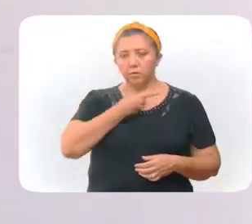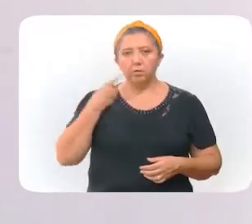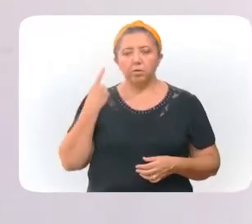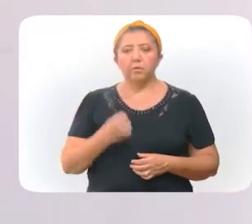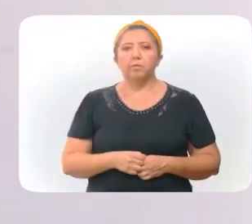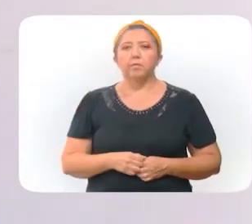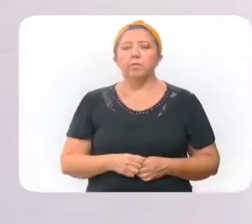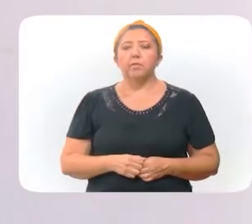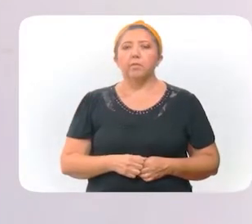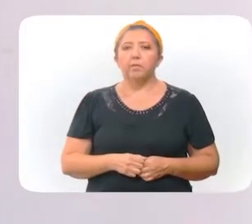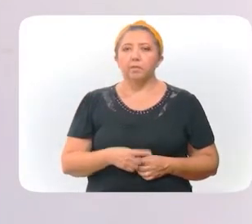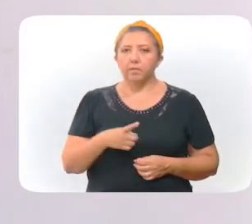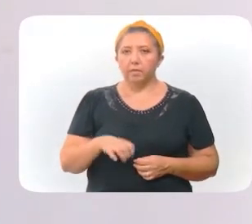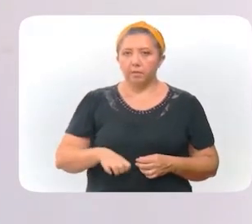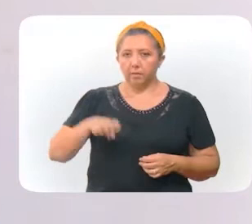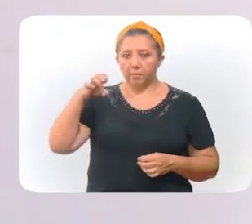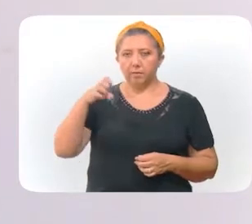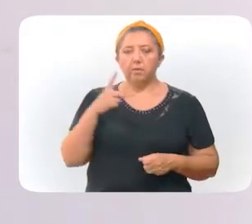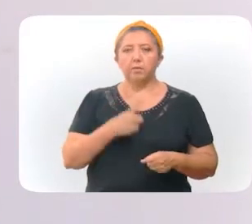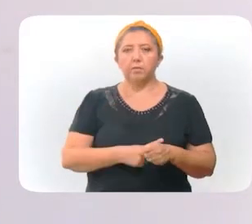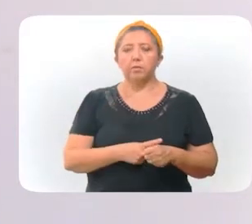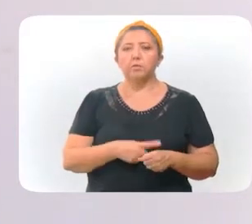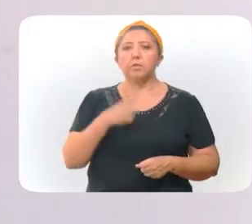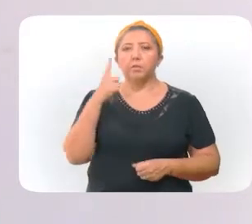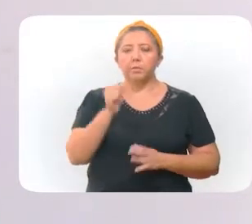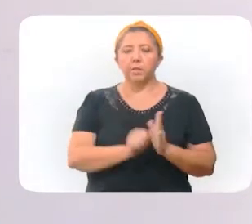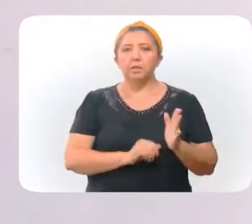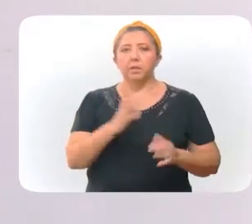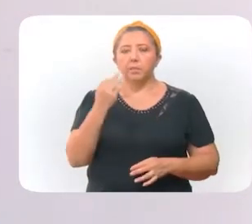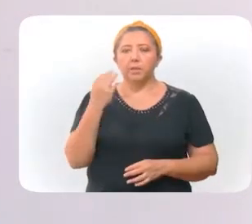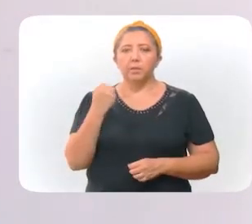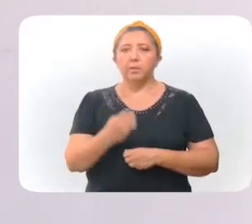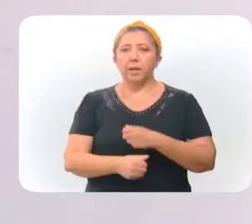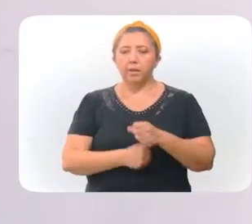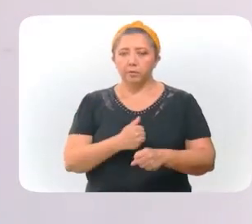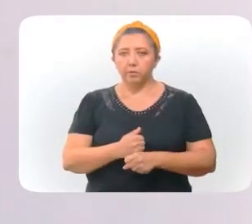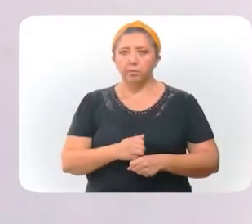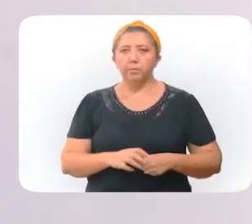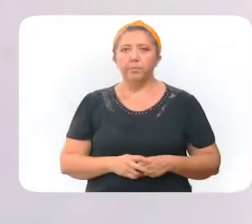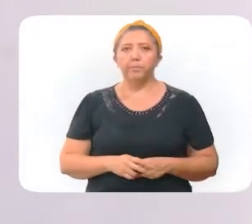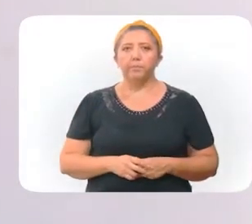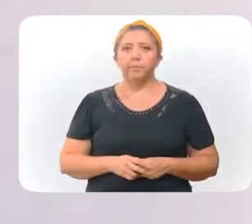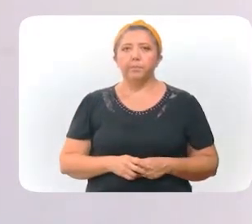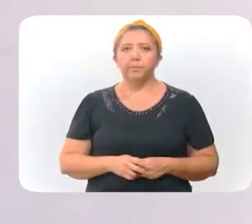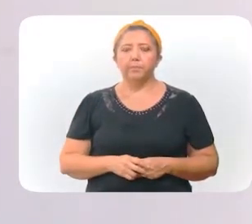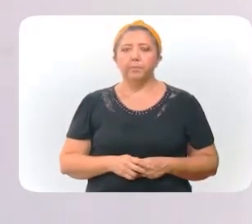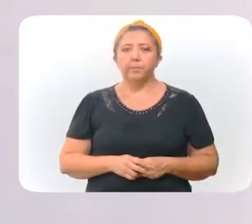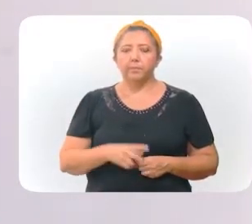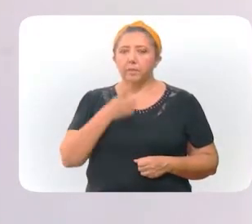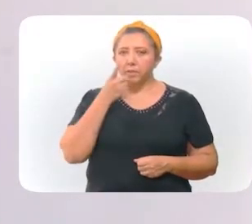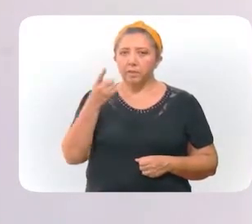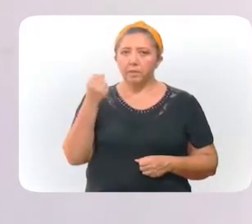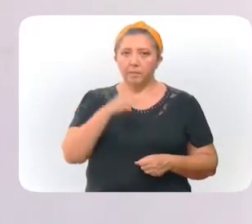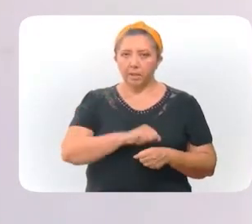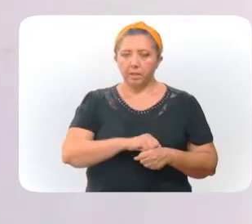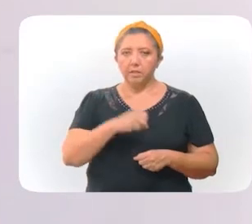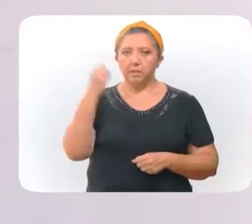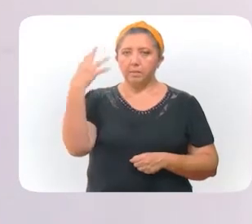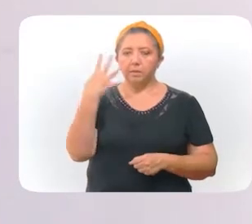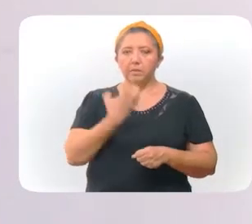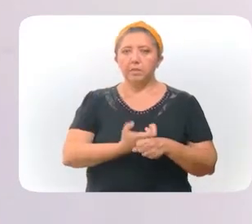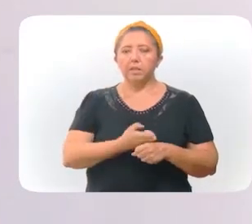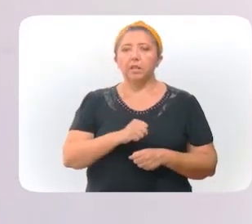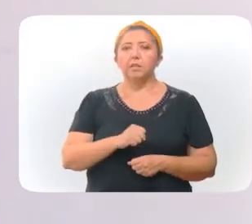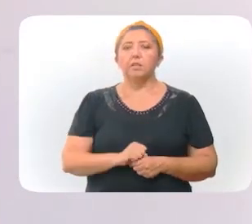de diagnóstico. El rango de edad de los casos es de 1 mes a 99 años. Los indicadores semanales